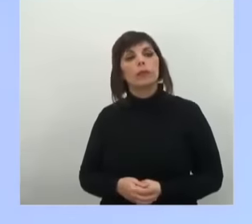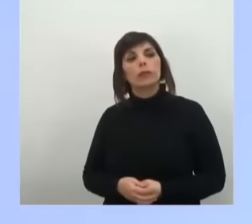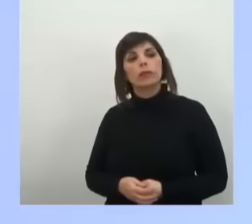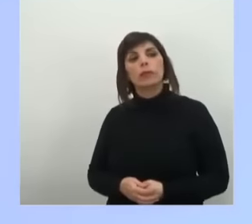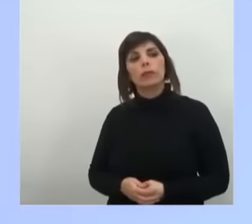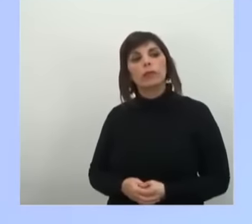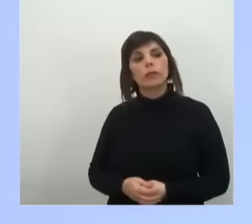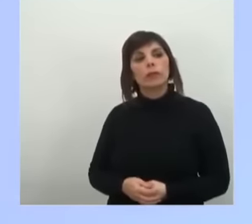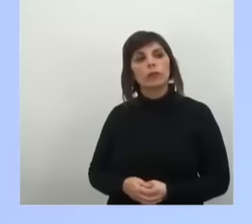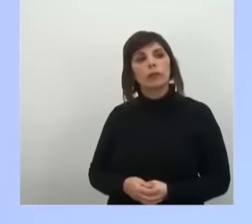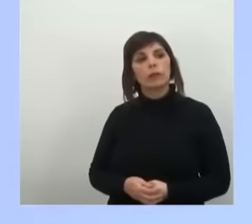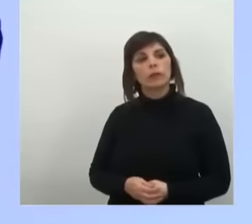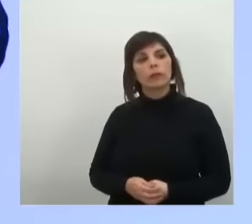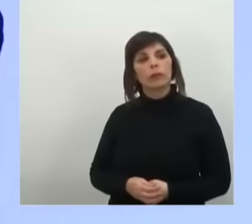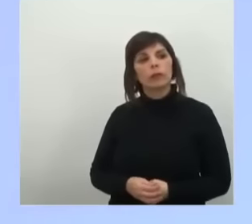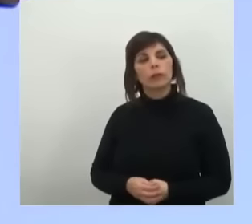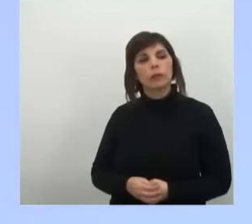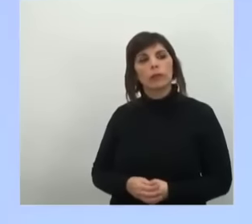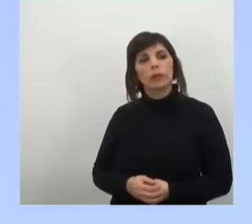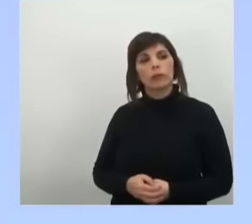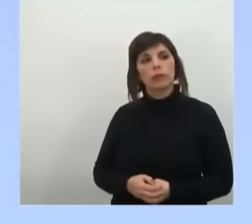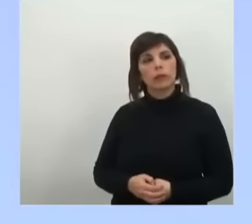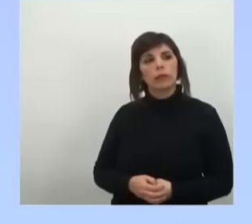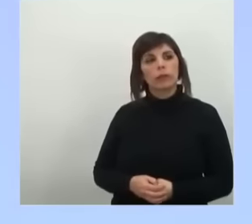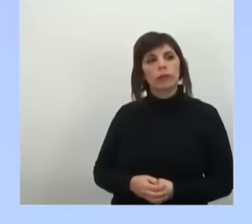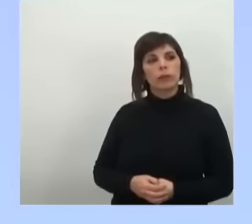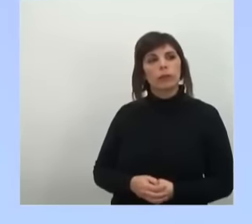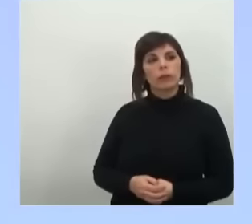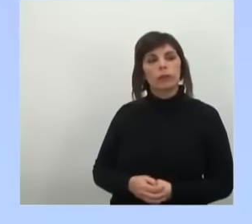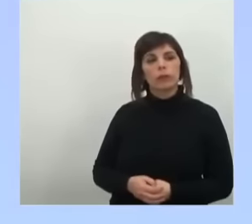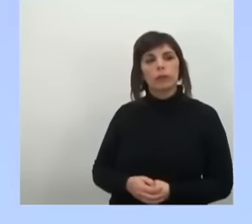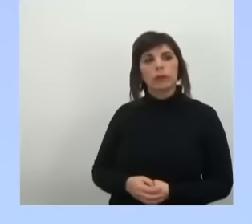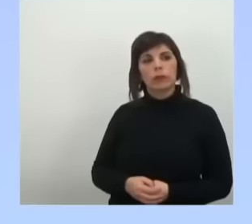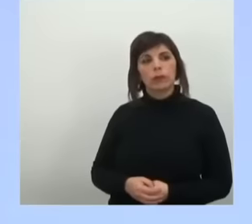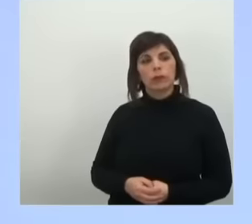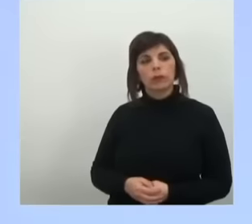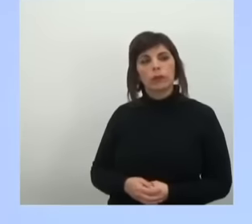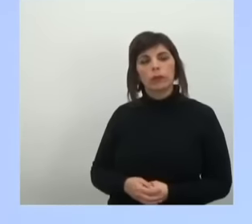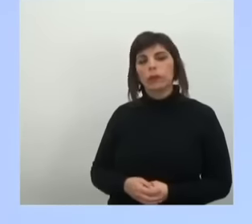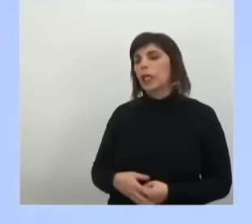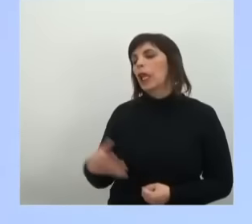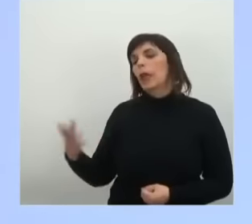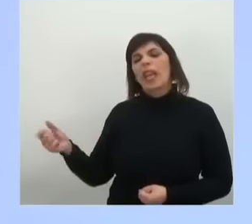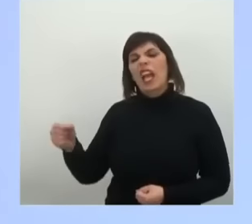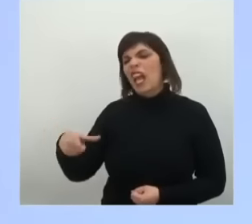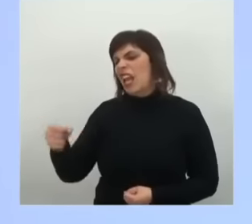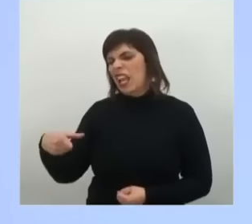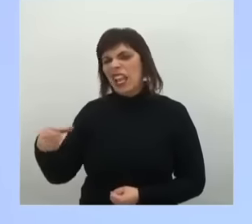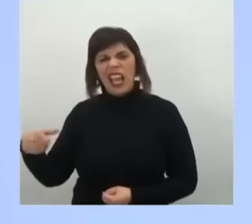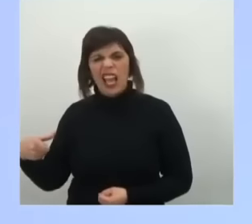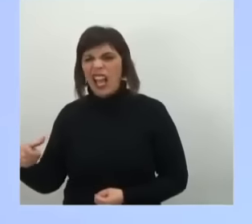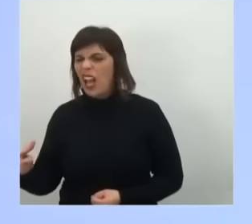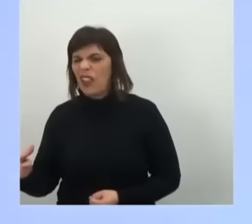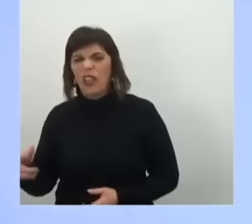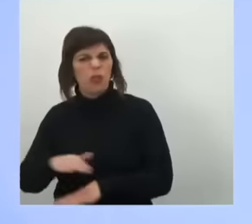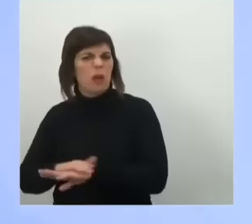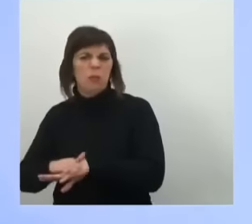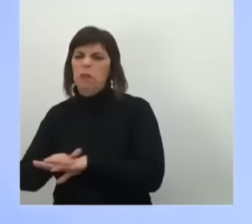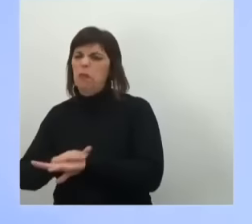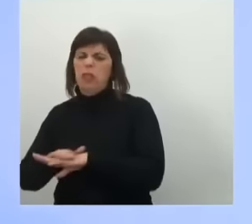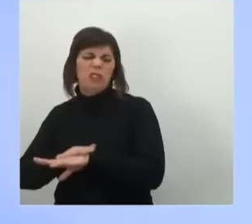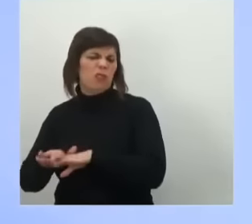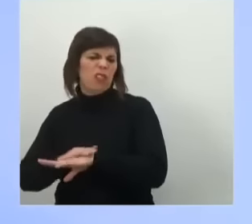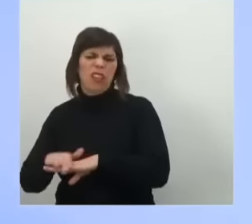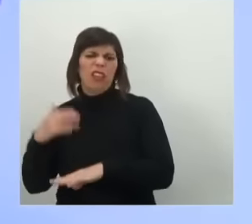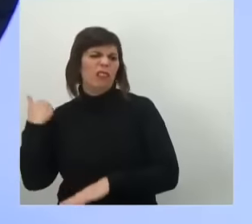me cuesta más dinero que tú me debas que que yo te cancele la deuda Así que sabes qué te voy a cancelar la deuda